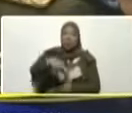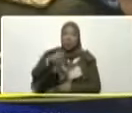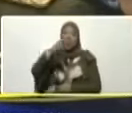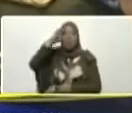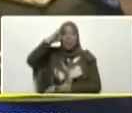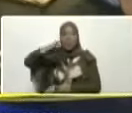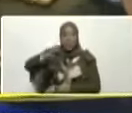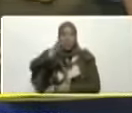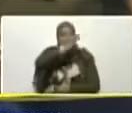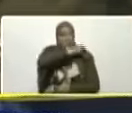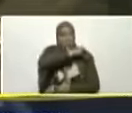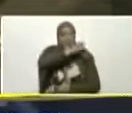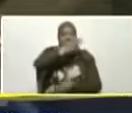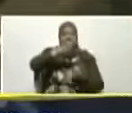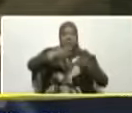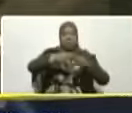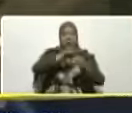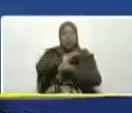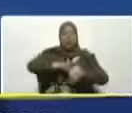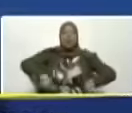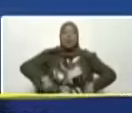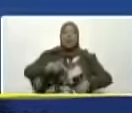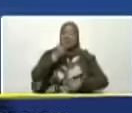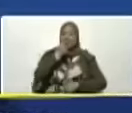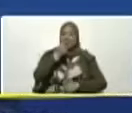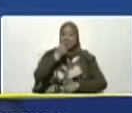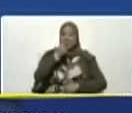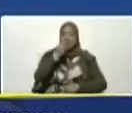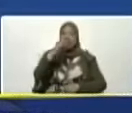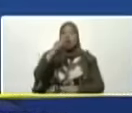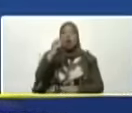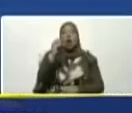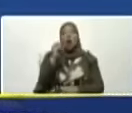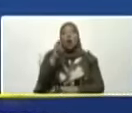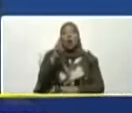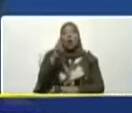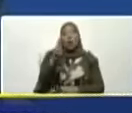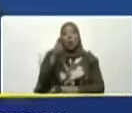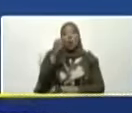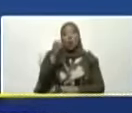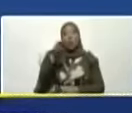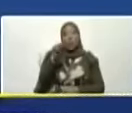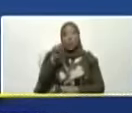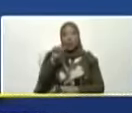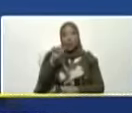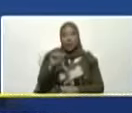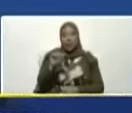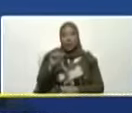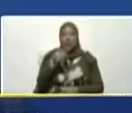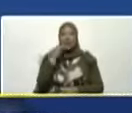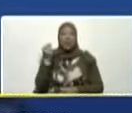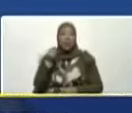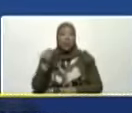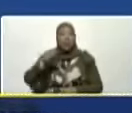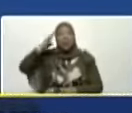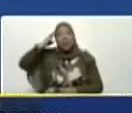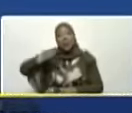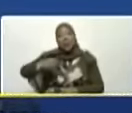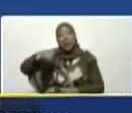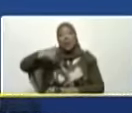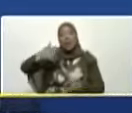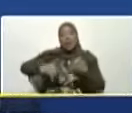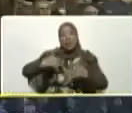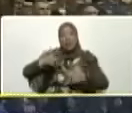de corbeta de la Fuerza Armada Nacional Bolivariana. Esta es la juventud militar que se levanta y asciende en este